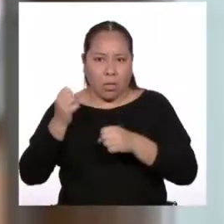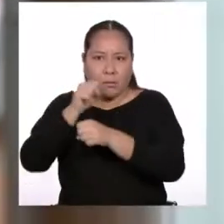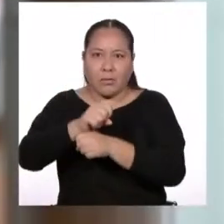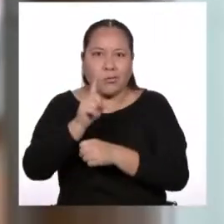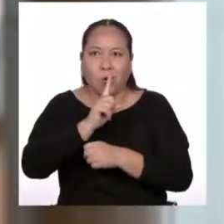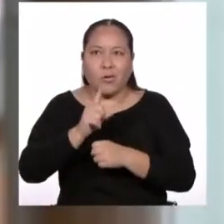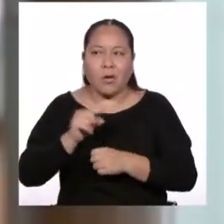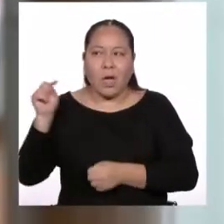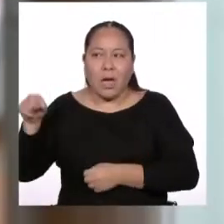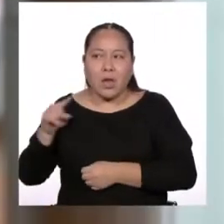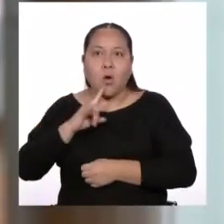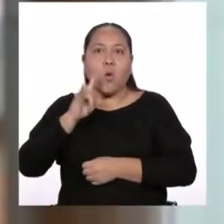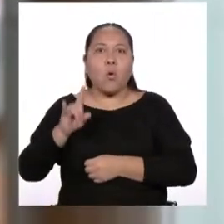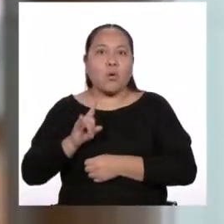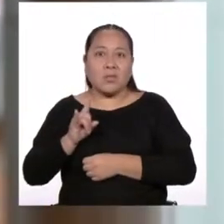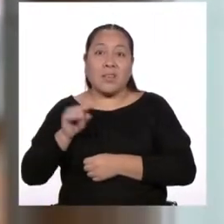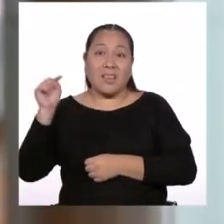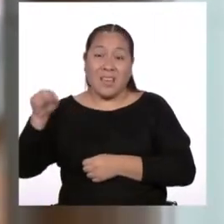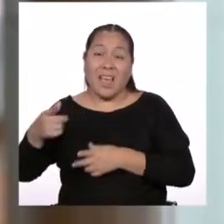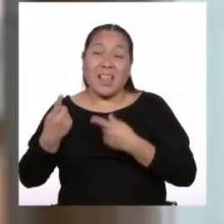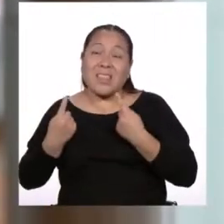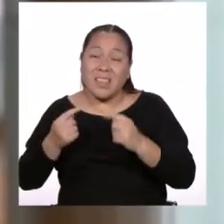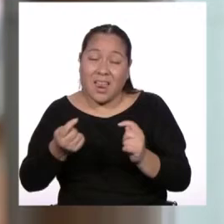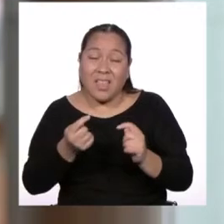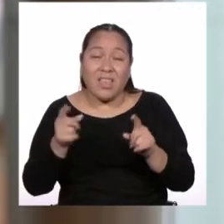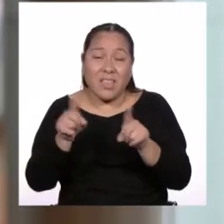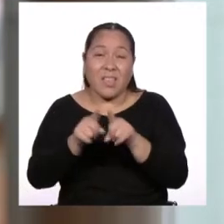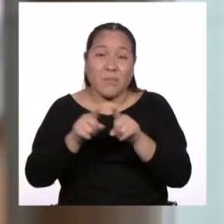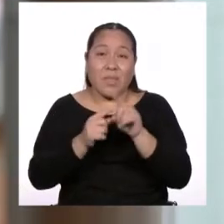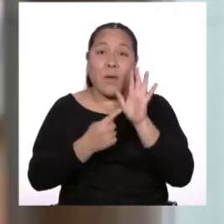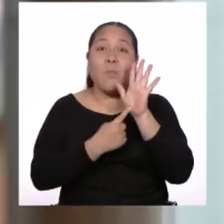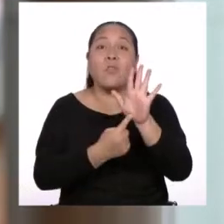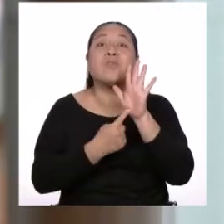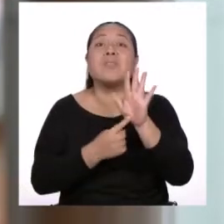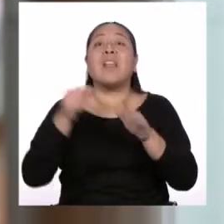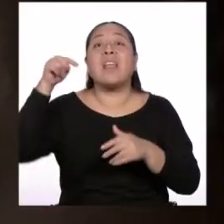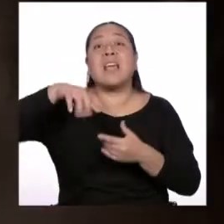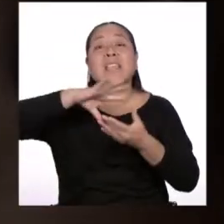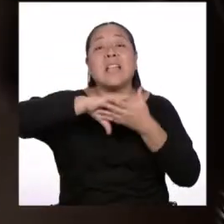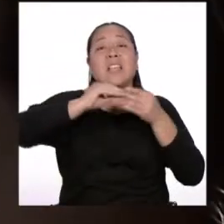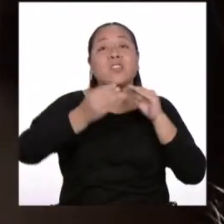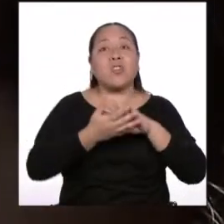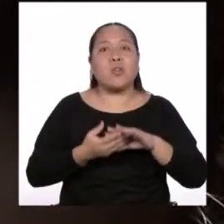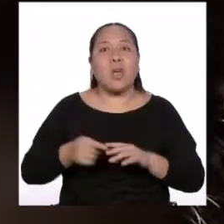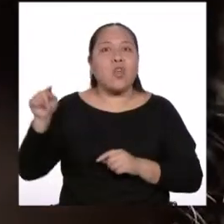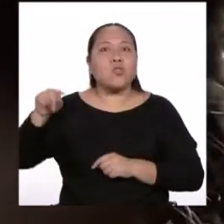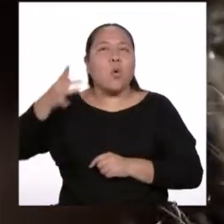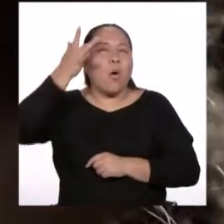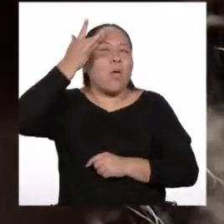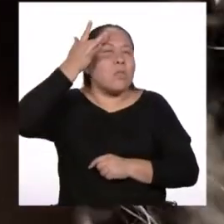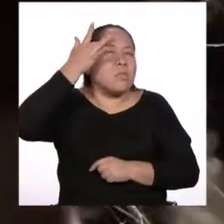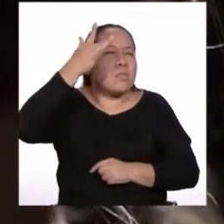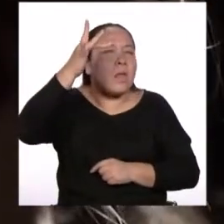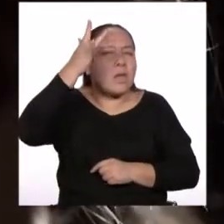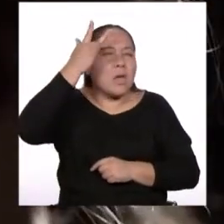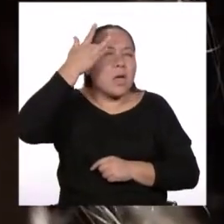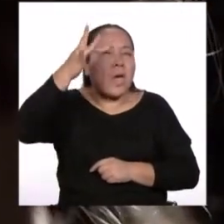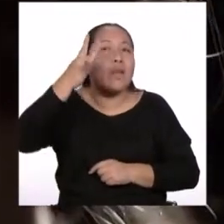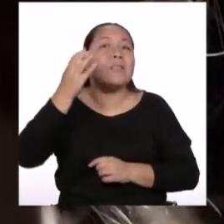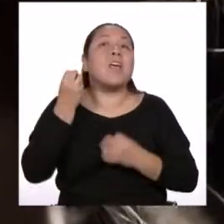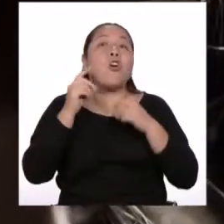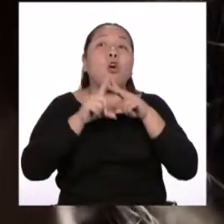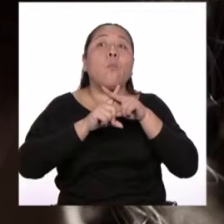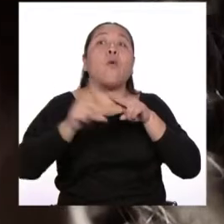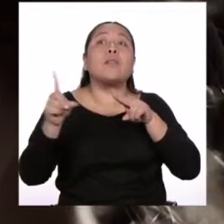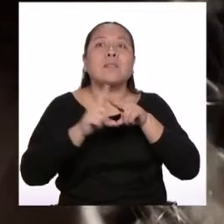hace uso, y creo que es lo que intenta también rescatar la historia, la novela, es su capacidad estratégica, ¿no? Su ingenio, su